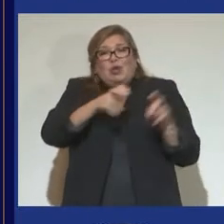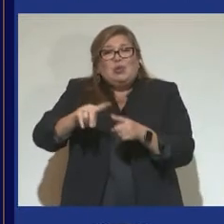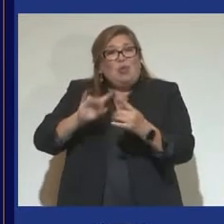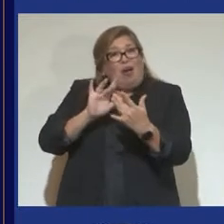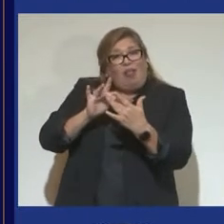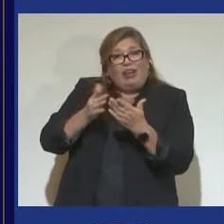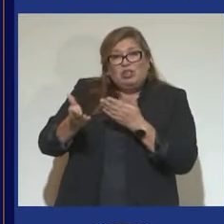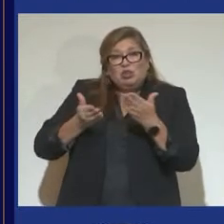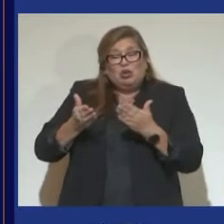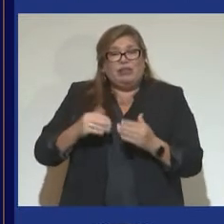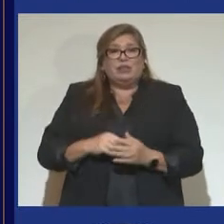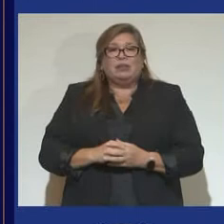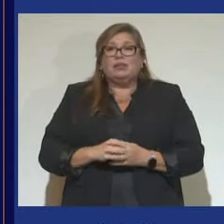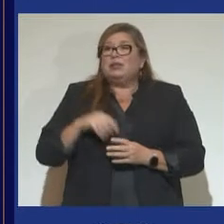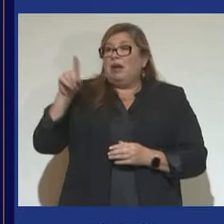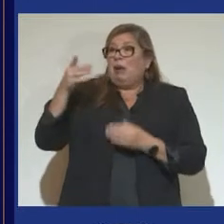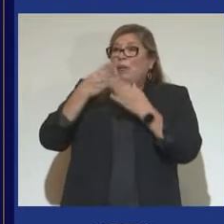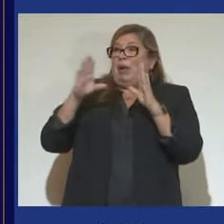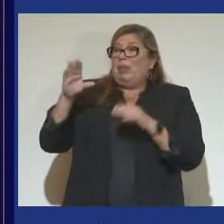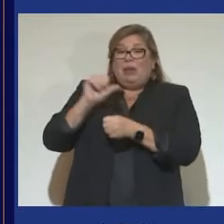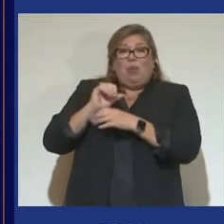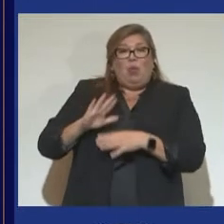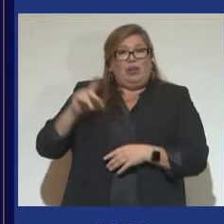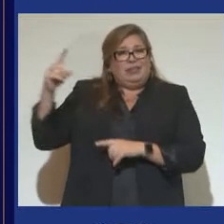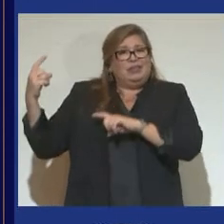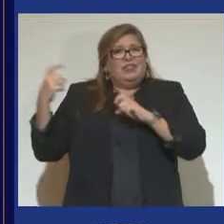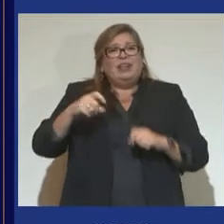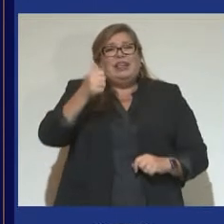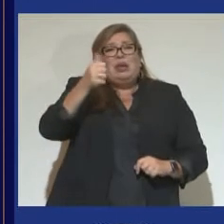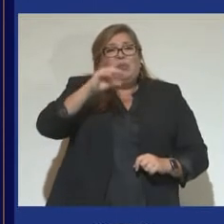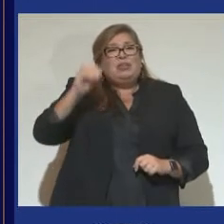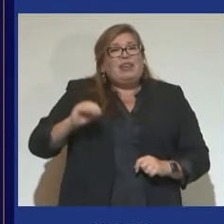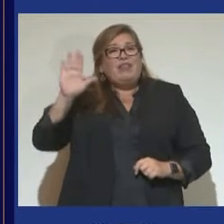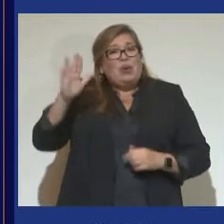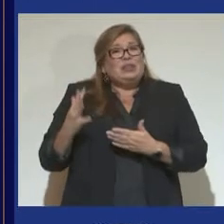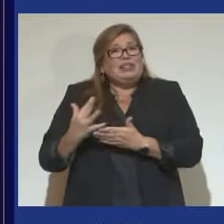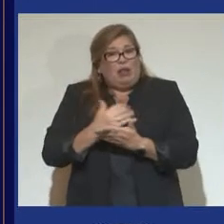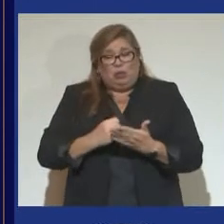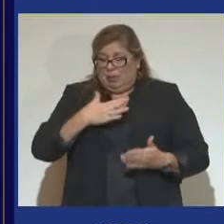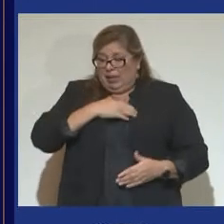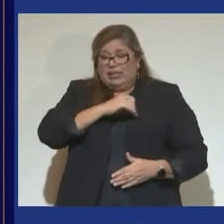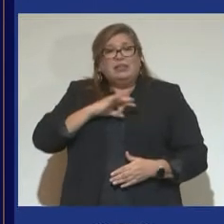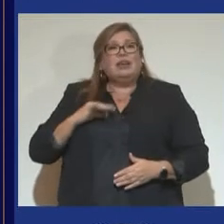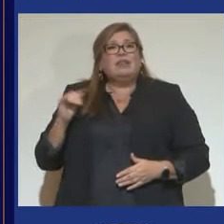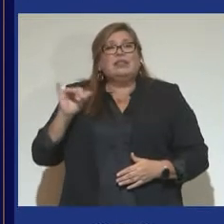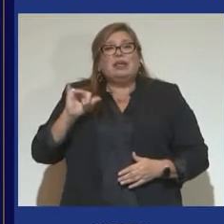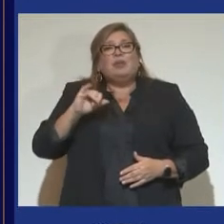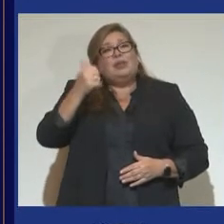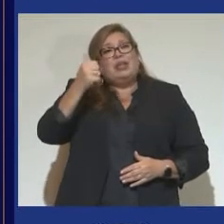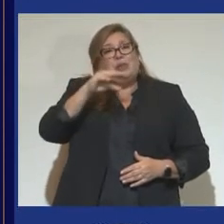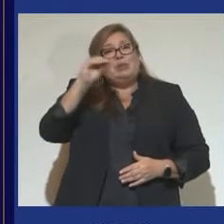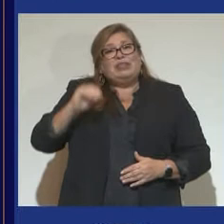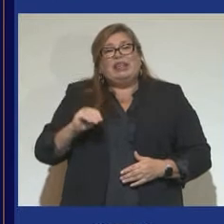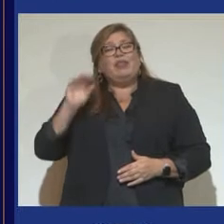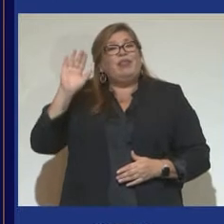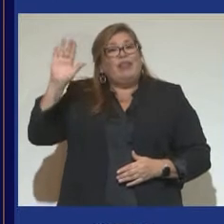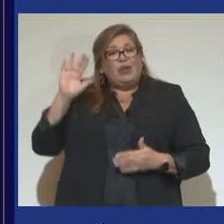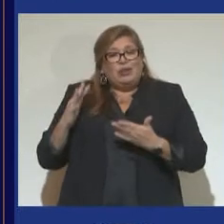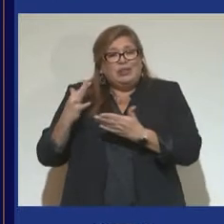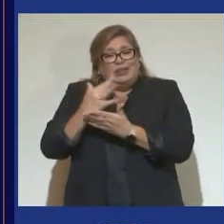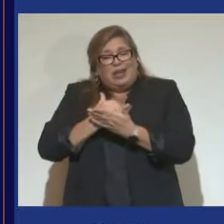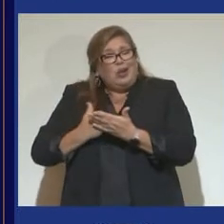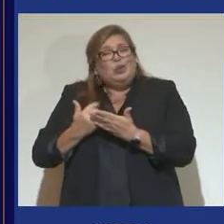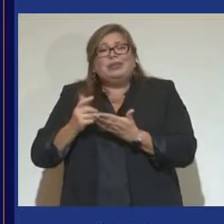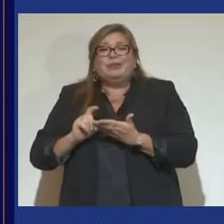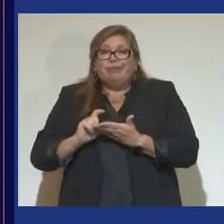servicios en línea los empleados públicos devolvieron casi el 10% de sus salarios mi personal dio de